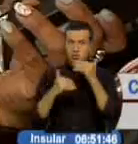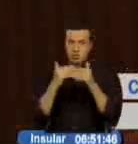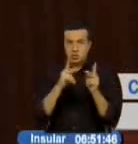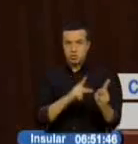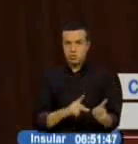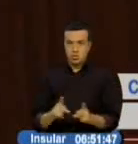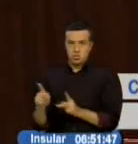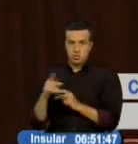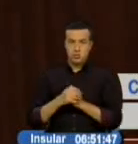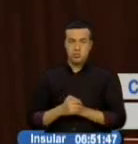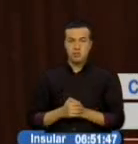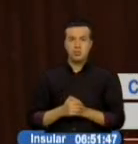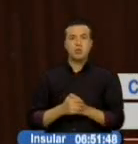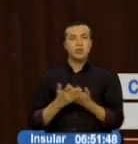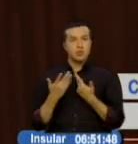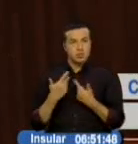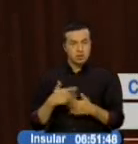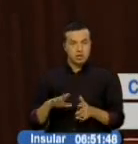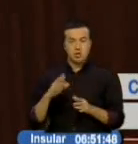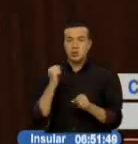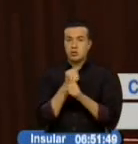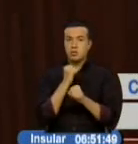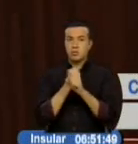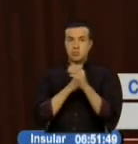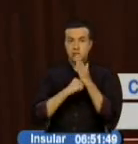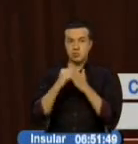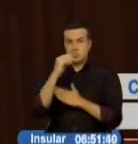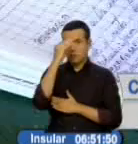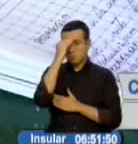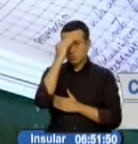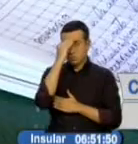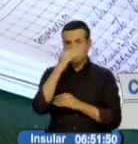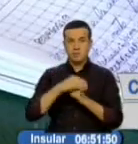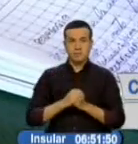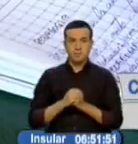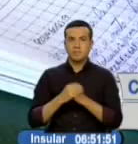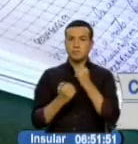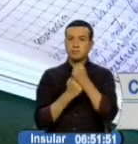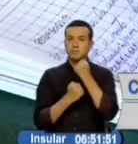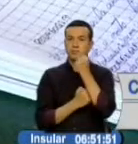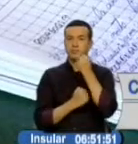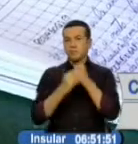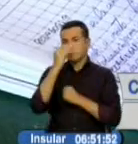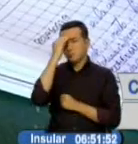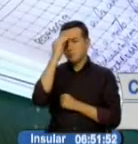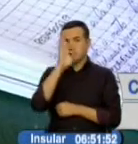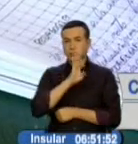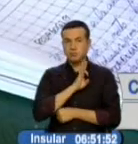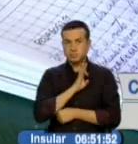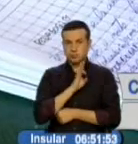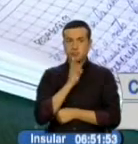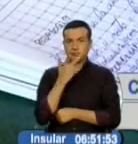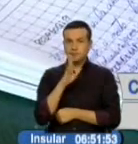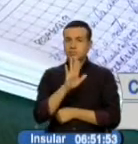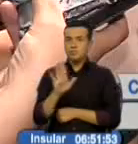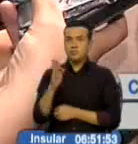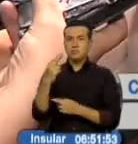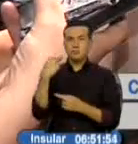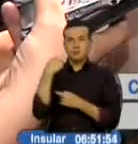planificación. En este aspecto también trabajará el Ministerio de Educación, al fortalecer la educación técnica que está a su